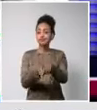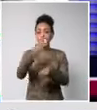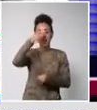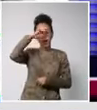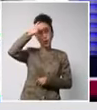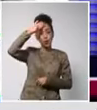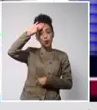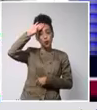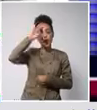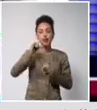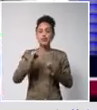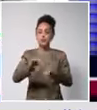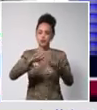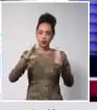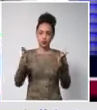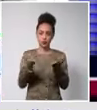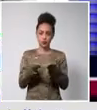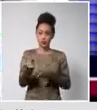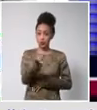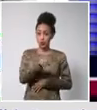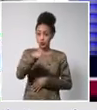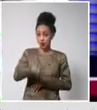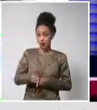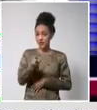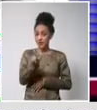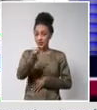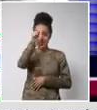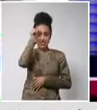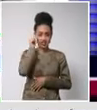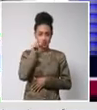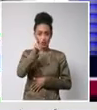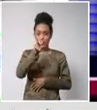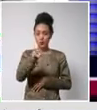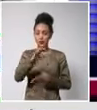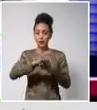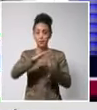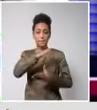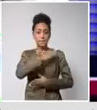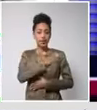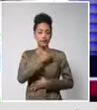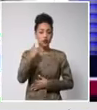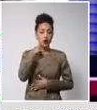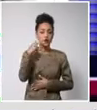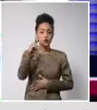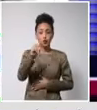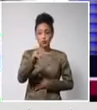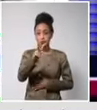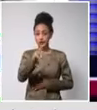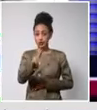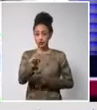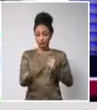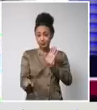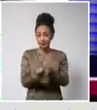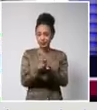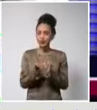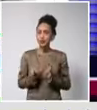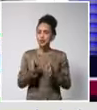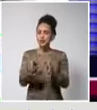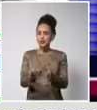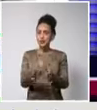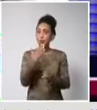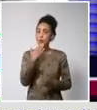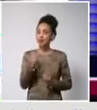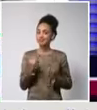y el resto del mundo. Hoy es sábado 20 de marzo de 2021 y comenzamos nuestro espacio con buenas